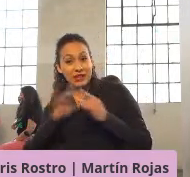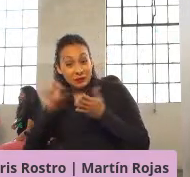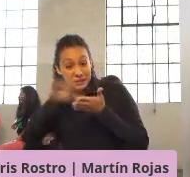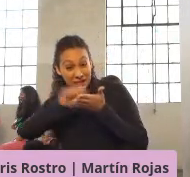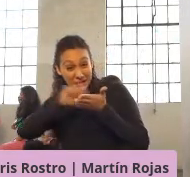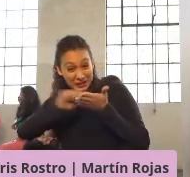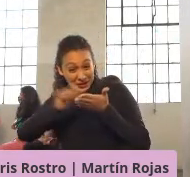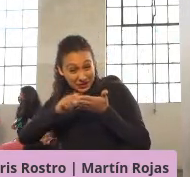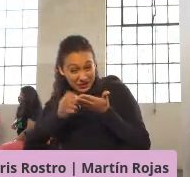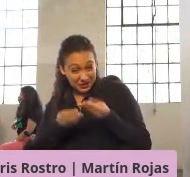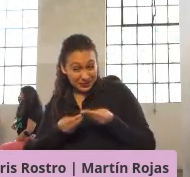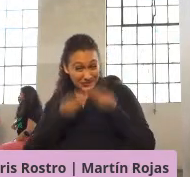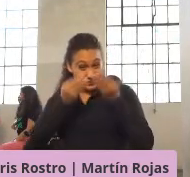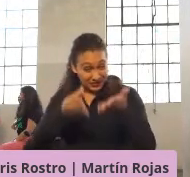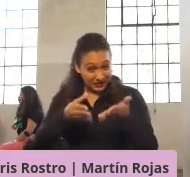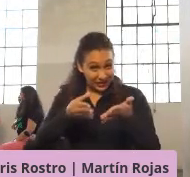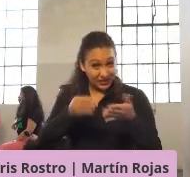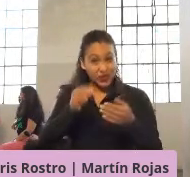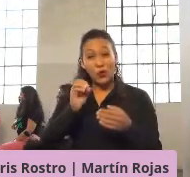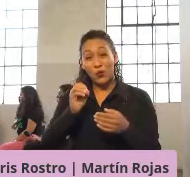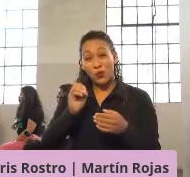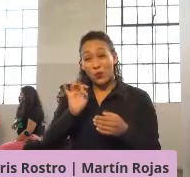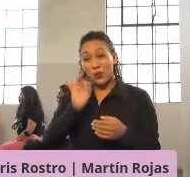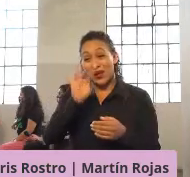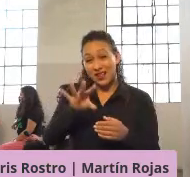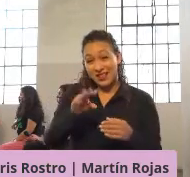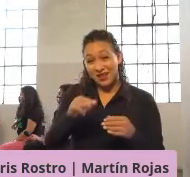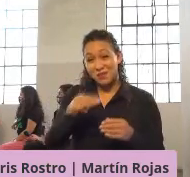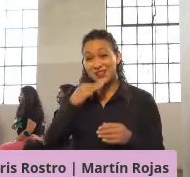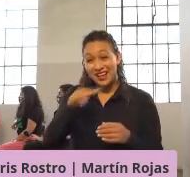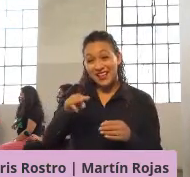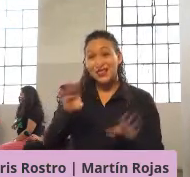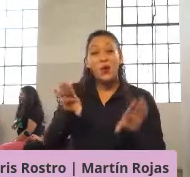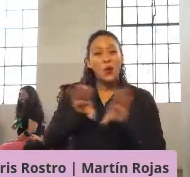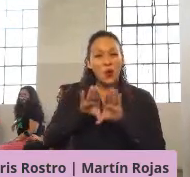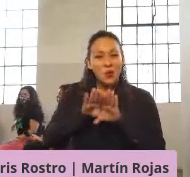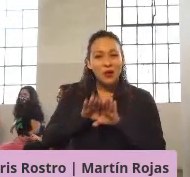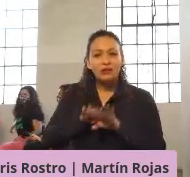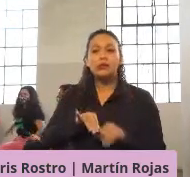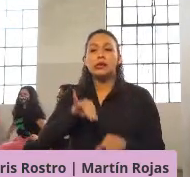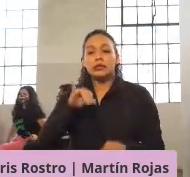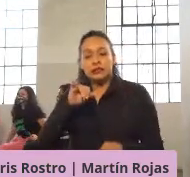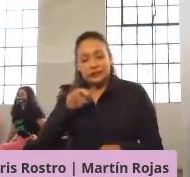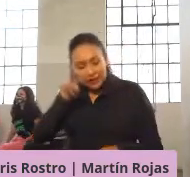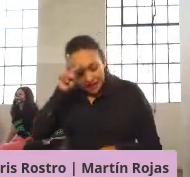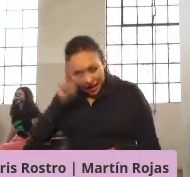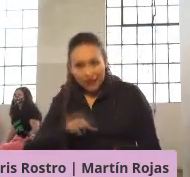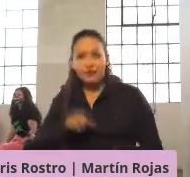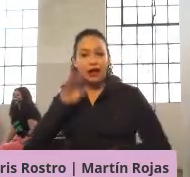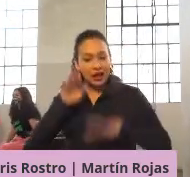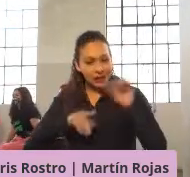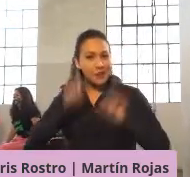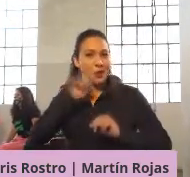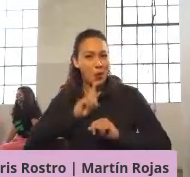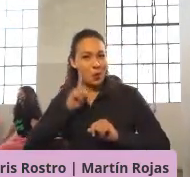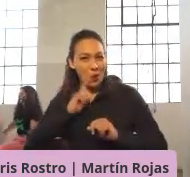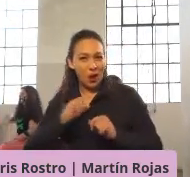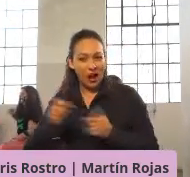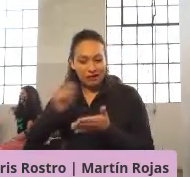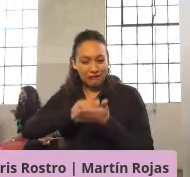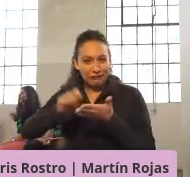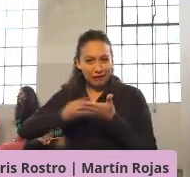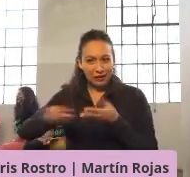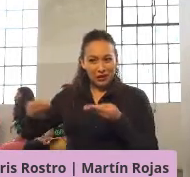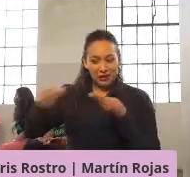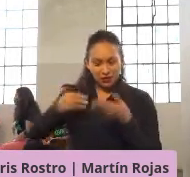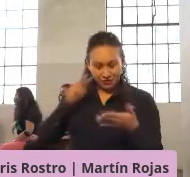cosas horribles, además. No, pero ahora de lo chido, cuéntame. Ah, no, de lo chido, yo sí, toda enojada, eso que sí ha sido complicado. No,